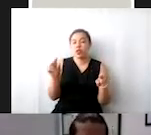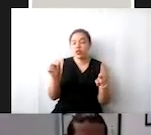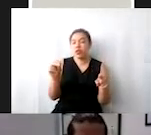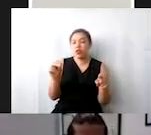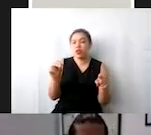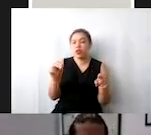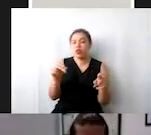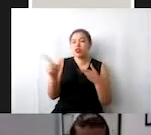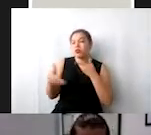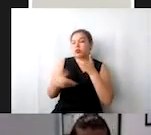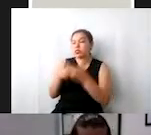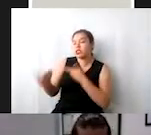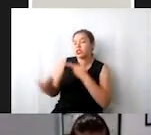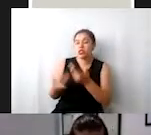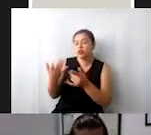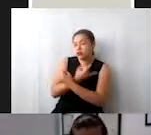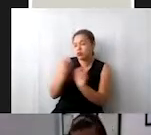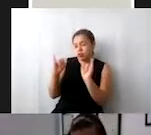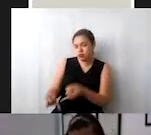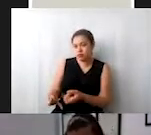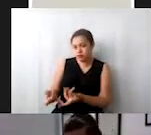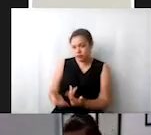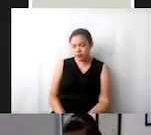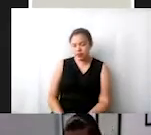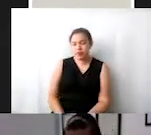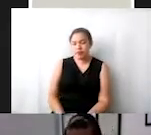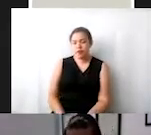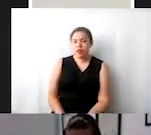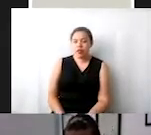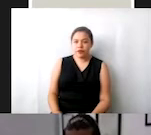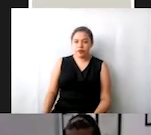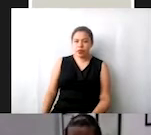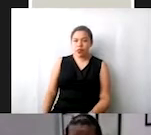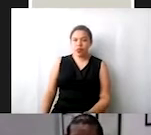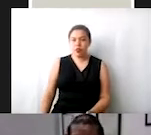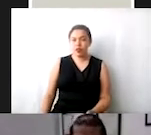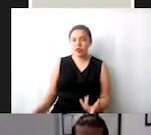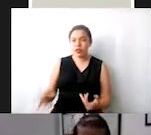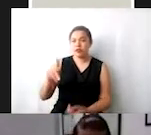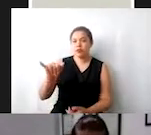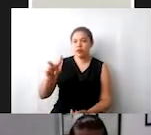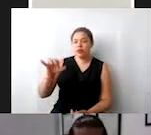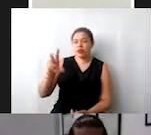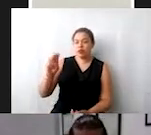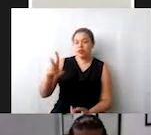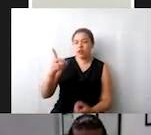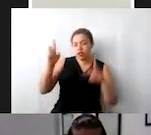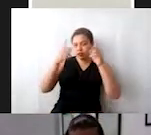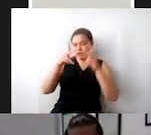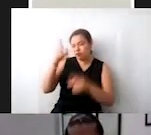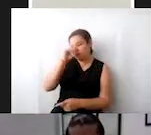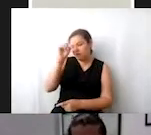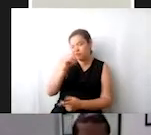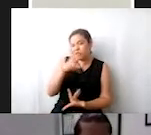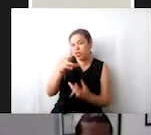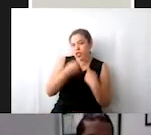prestación de servicio independiente. Entonces, la PRODECON tiene un criterio totalmente diverso a lo que dice el SAT. Pero aquí